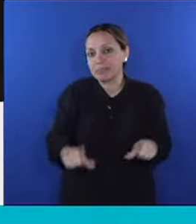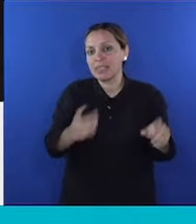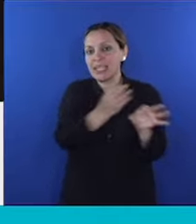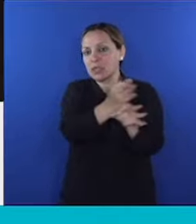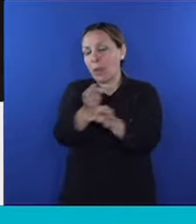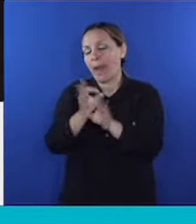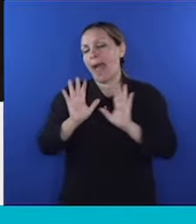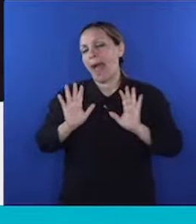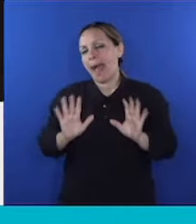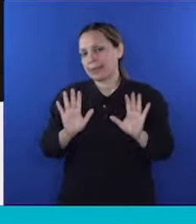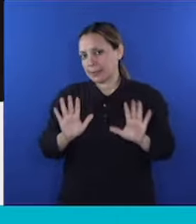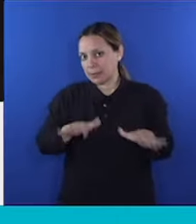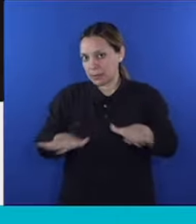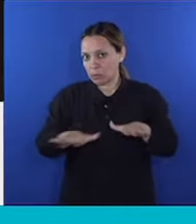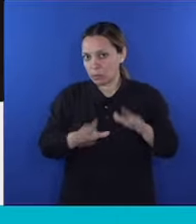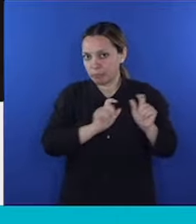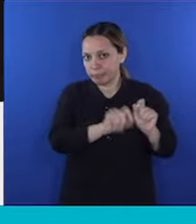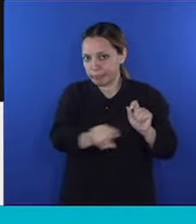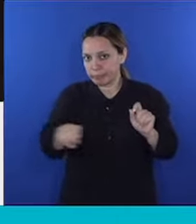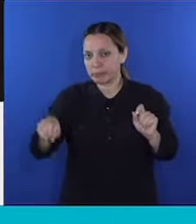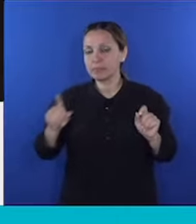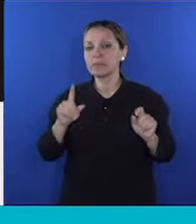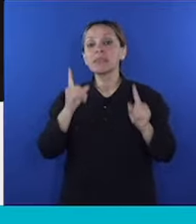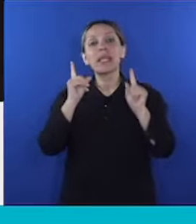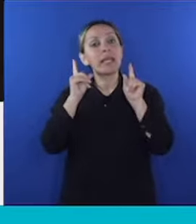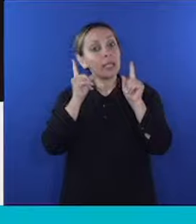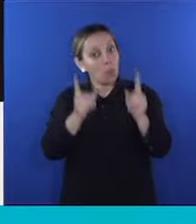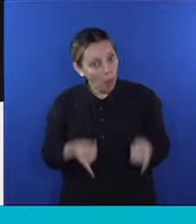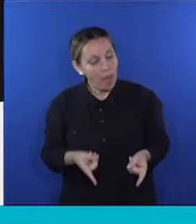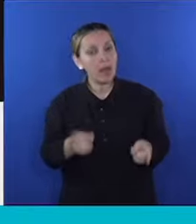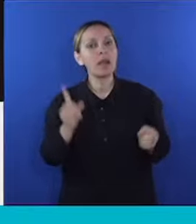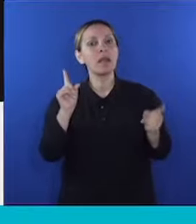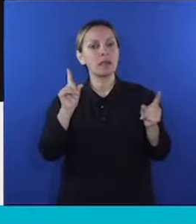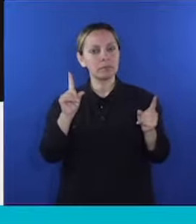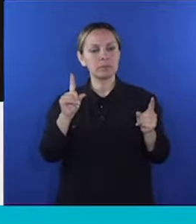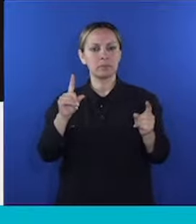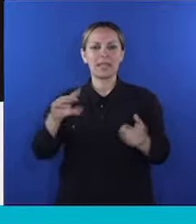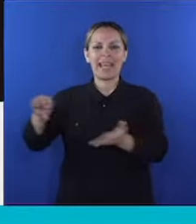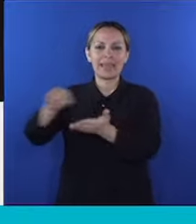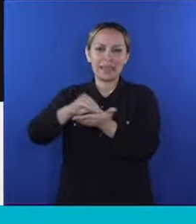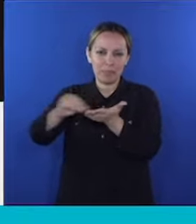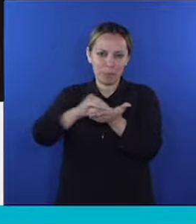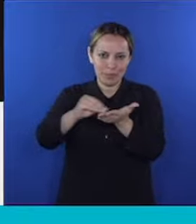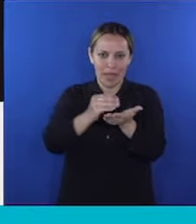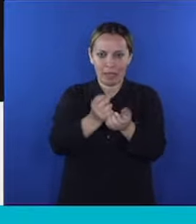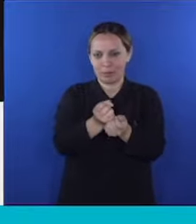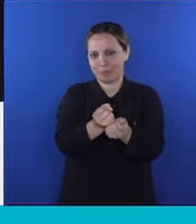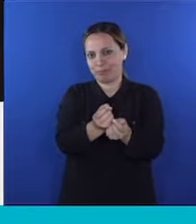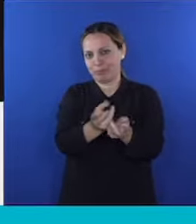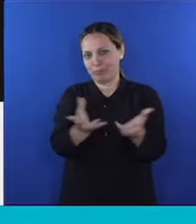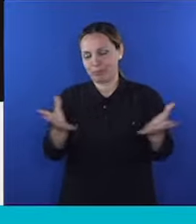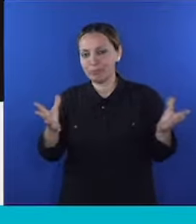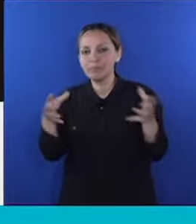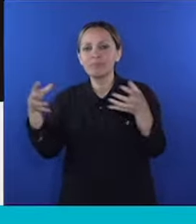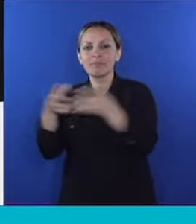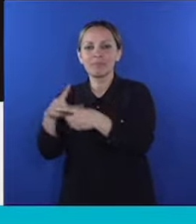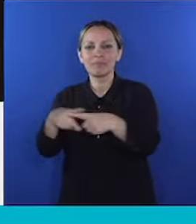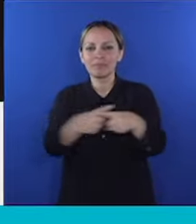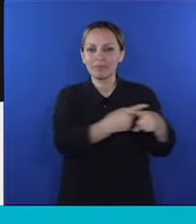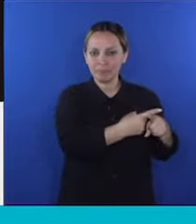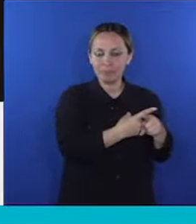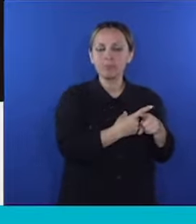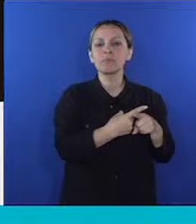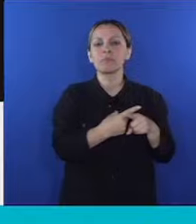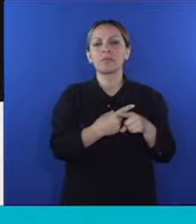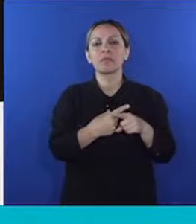nuestras escuelas y colegios a pesar de lo cual se llenó de diputados de distintos bloques Patronales